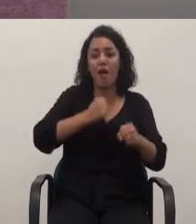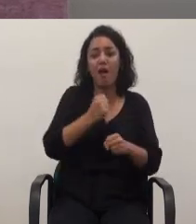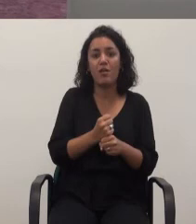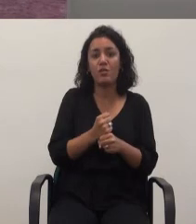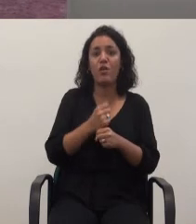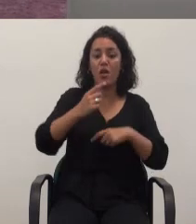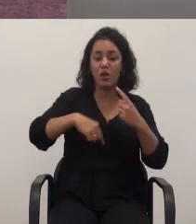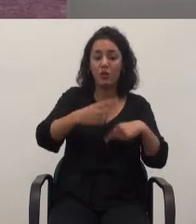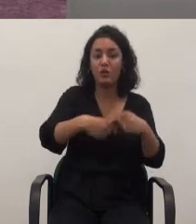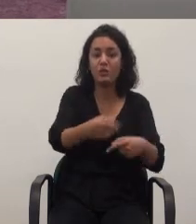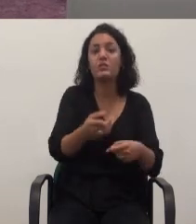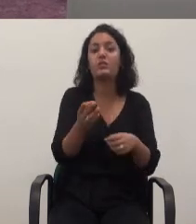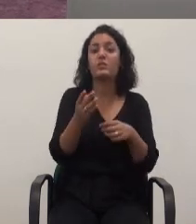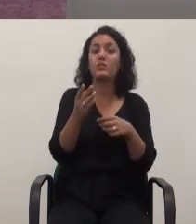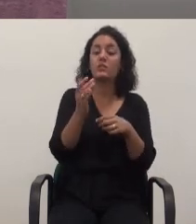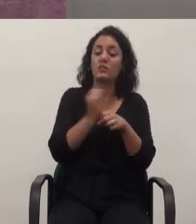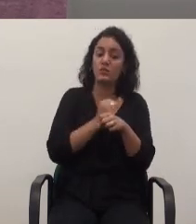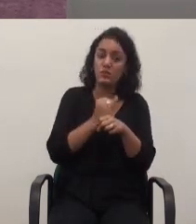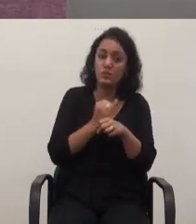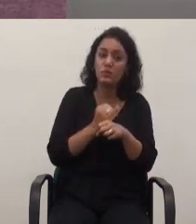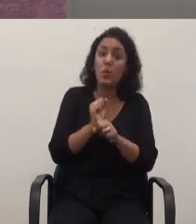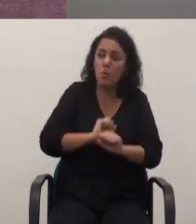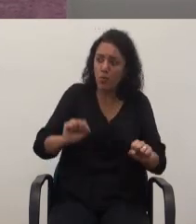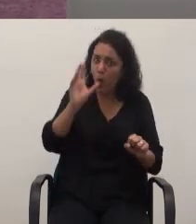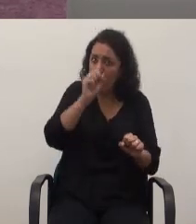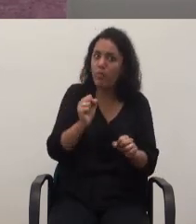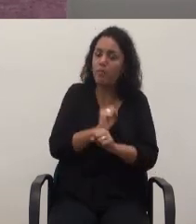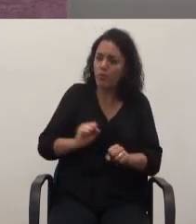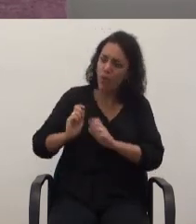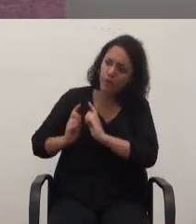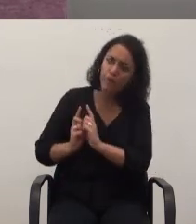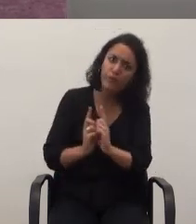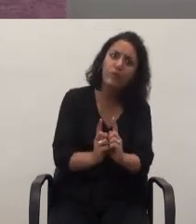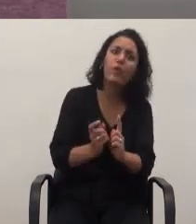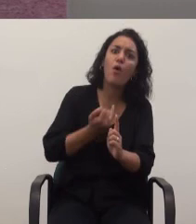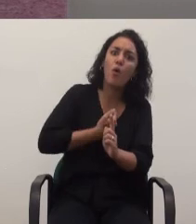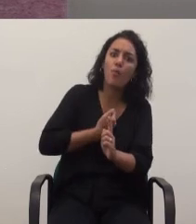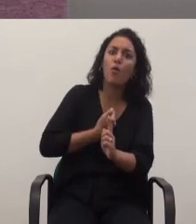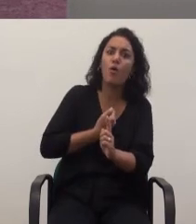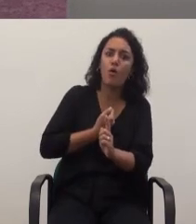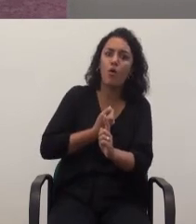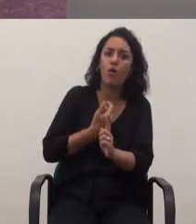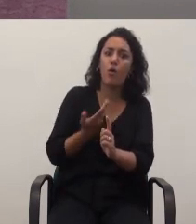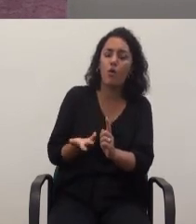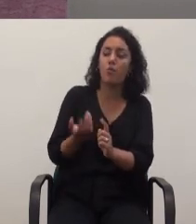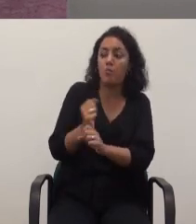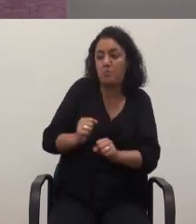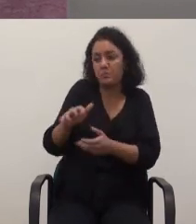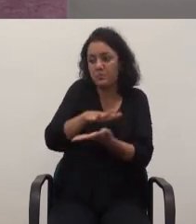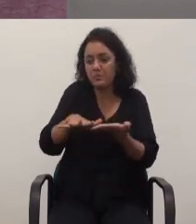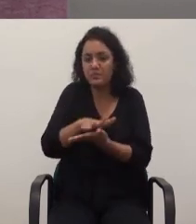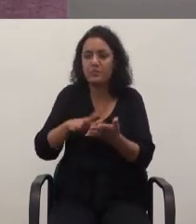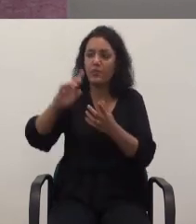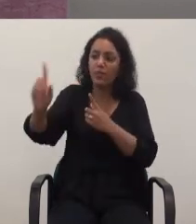continuidad en los procesos institucionales se ha podido mantener porque de alguna manera nos hemos ido encontrando en distintos espacios